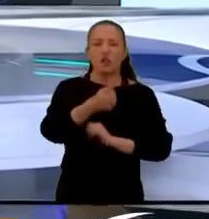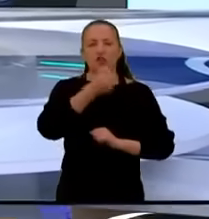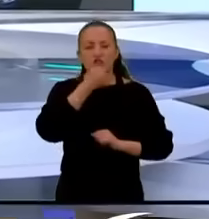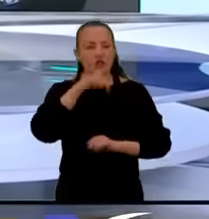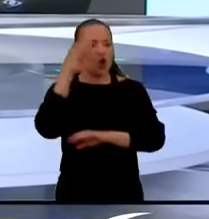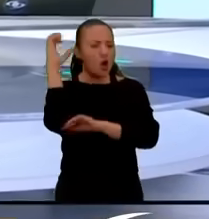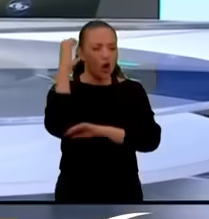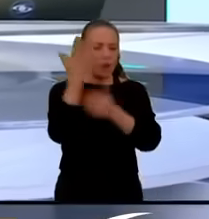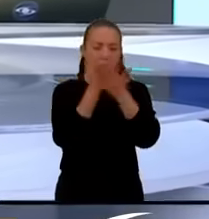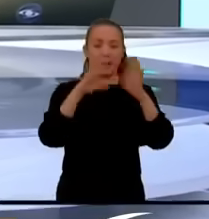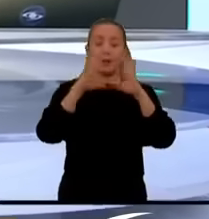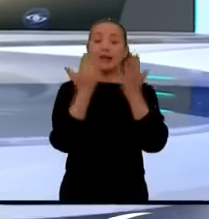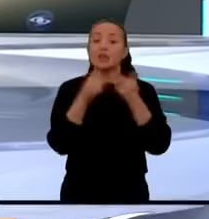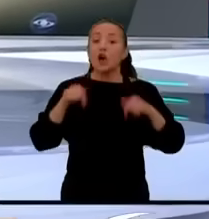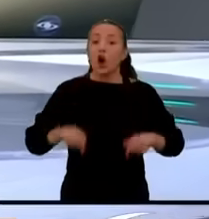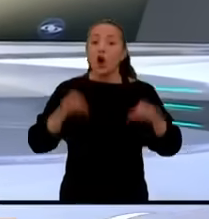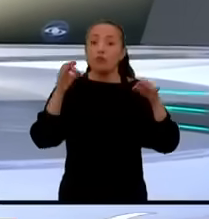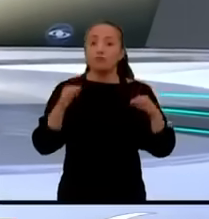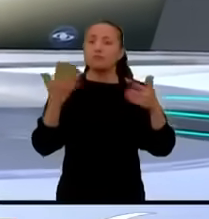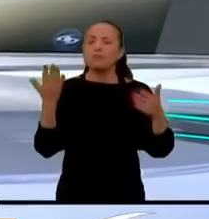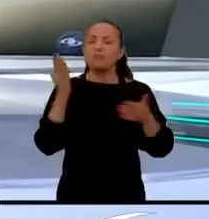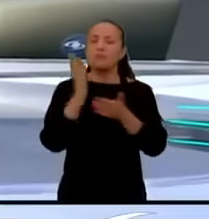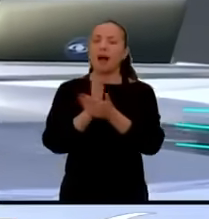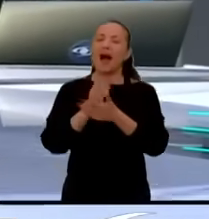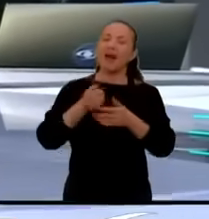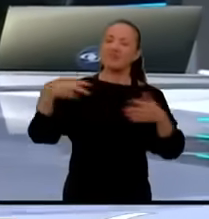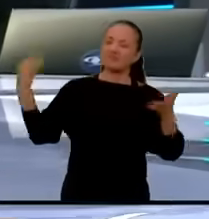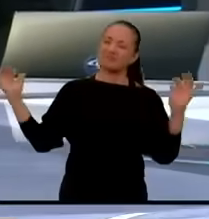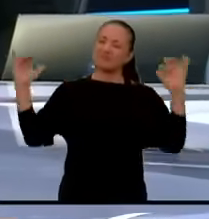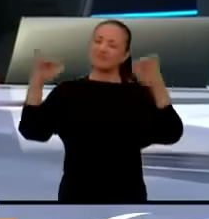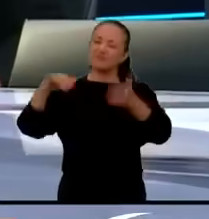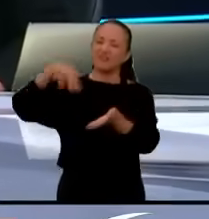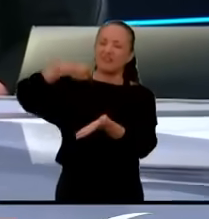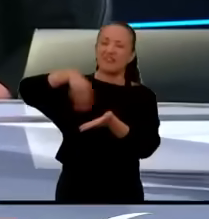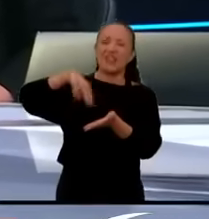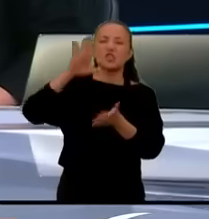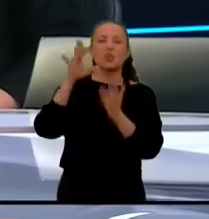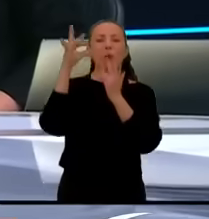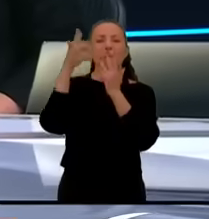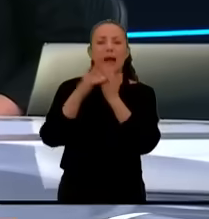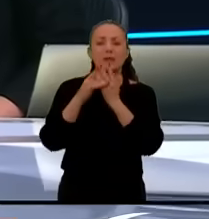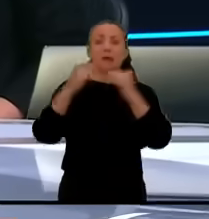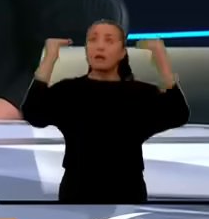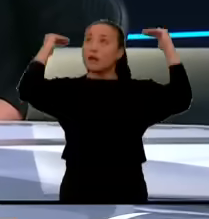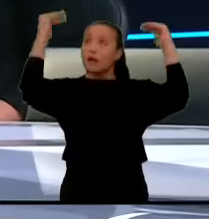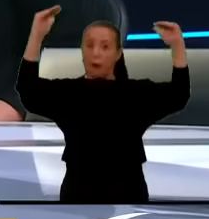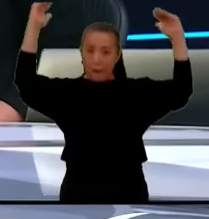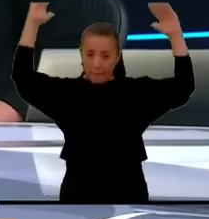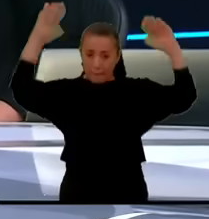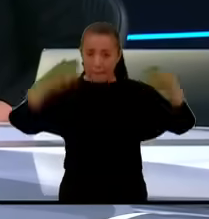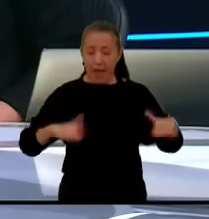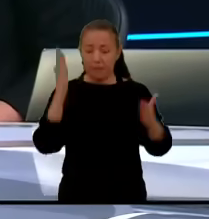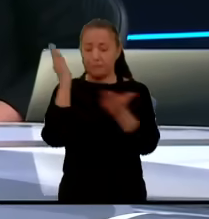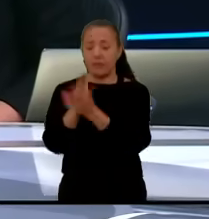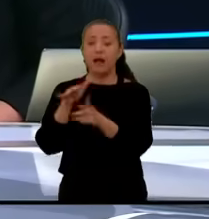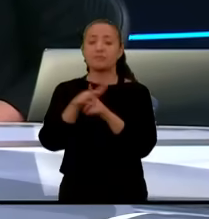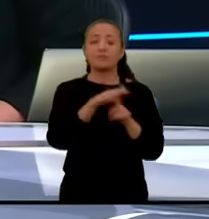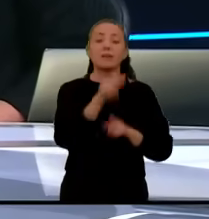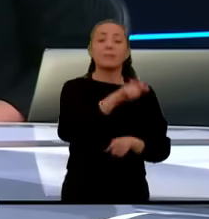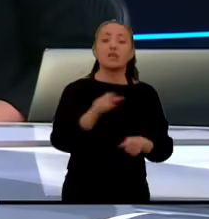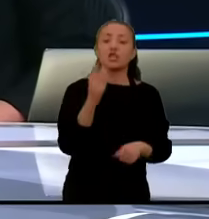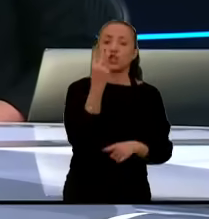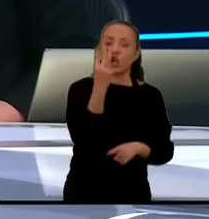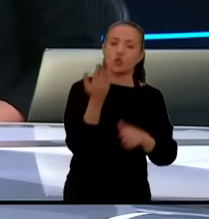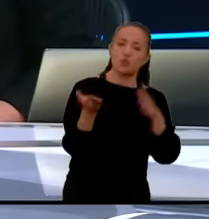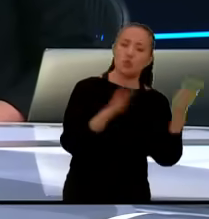En tragedia terminó una boda en Valledupar cuando el techo del lugar donde se realizaba la ceremonia colapsó. Dos personas murieron y cerca de